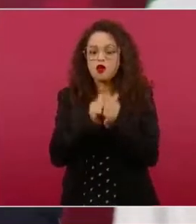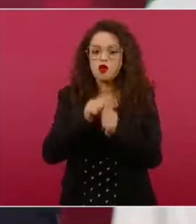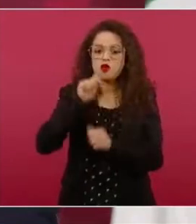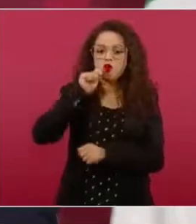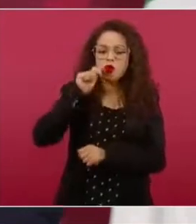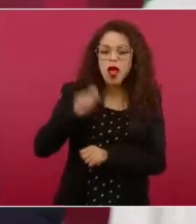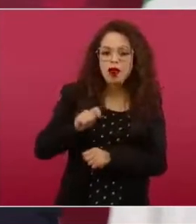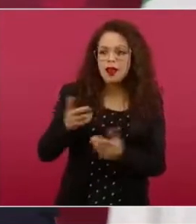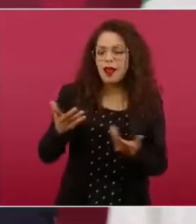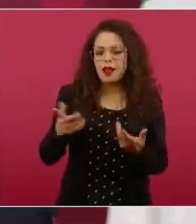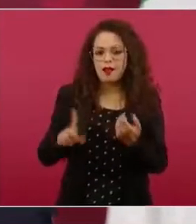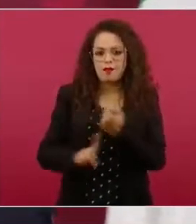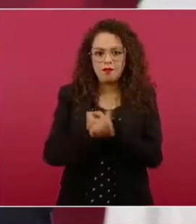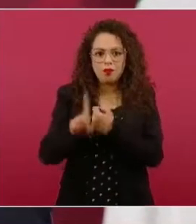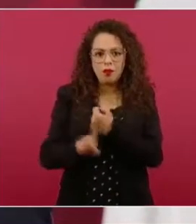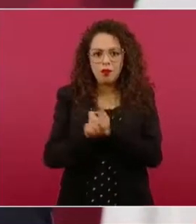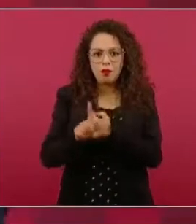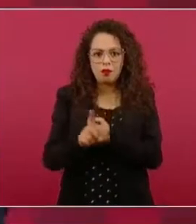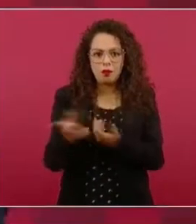Eso fue un error